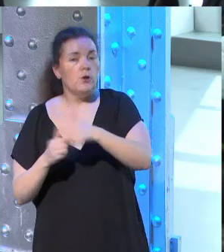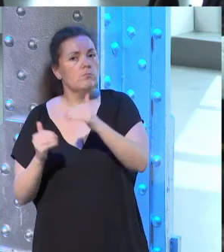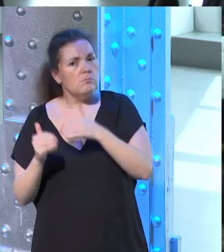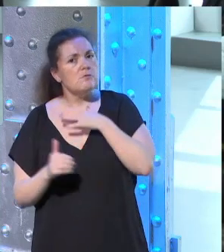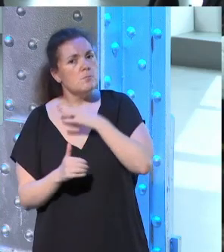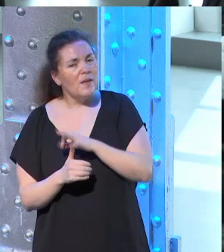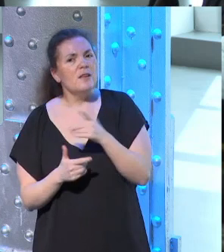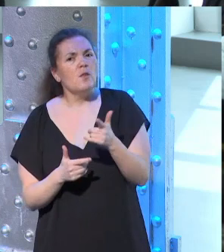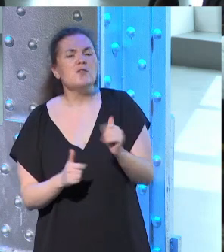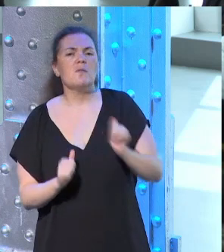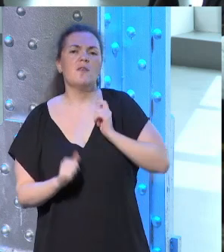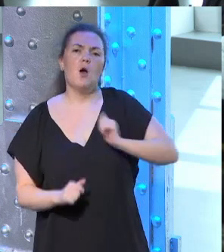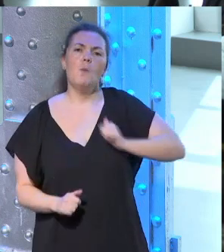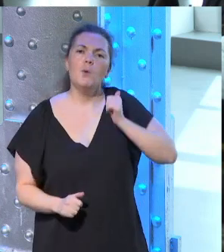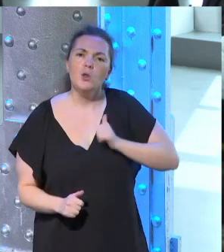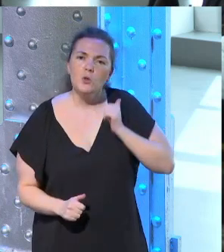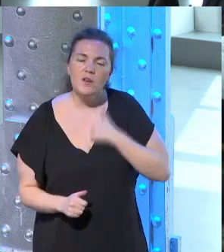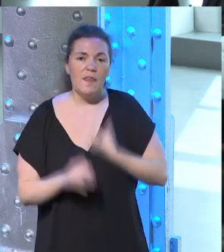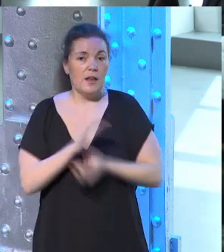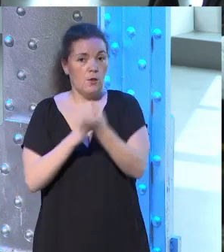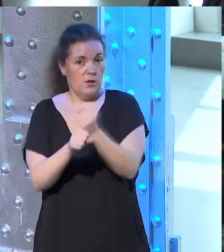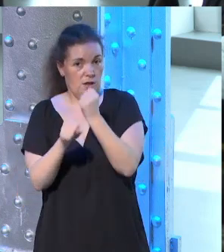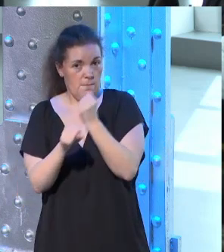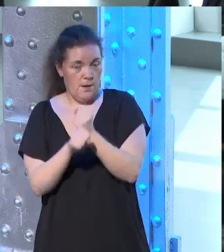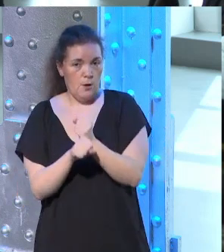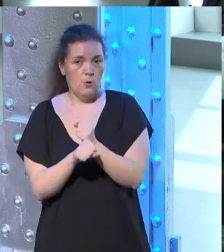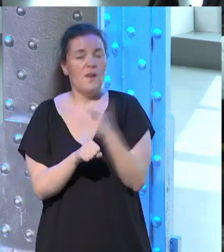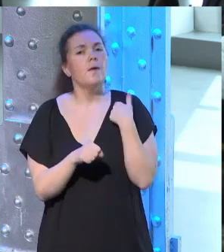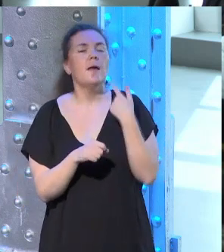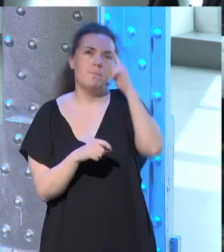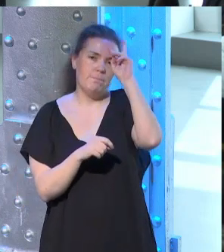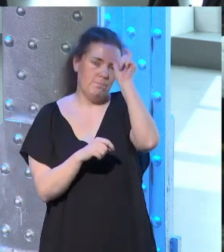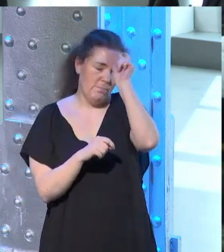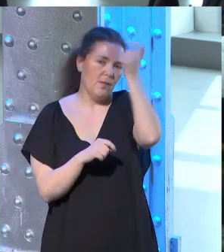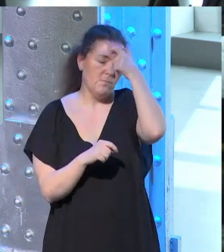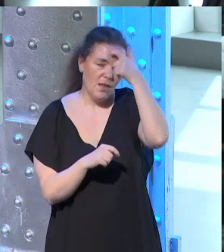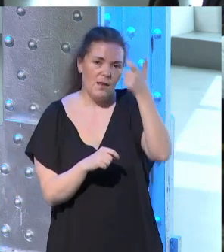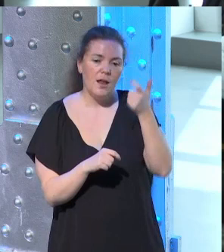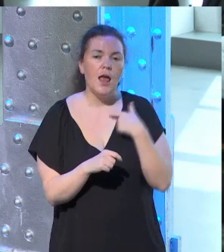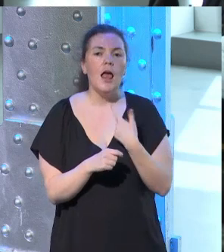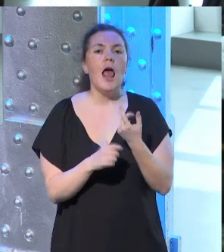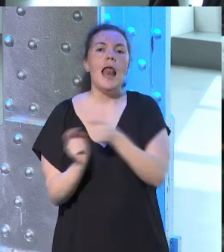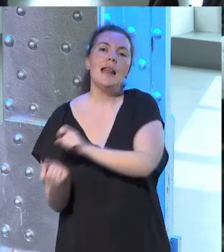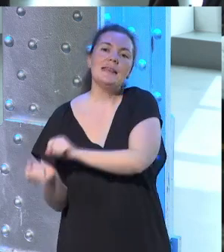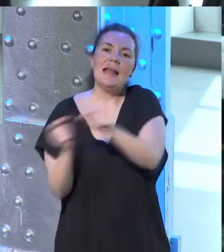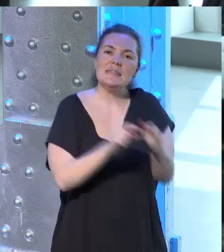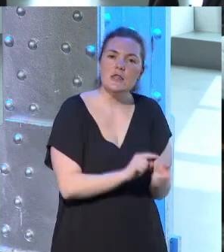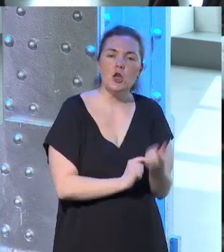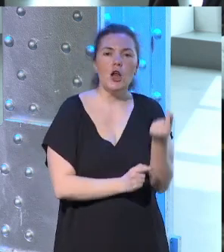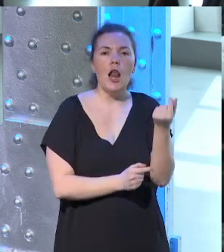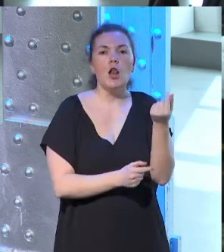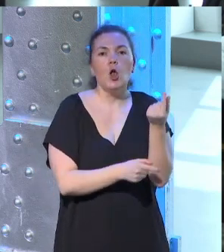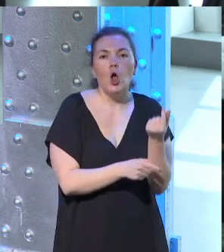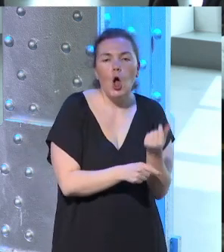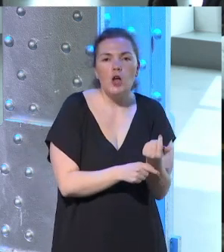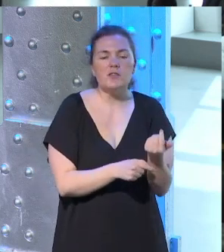por lo tanto da muchas oportunidades de creación de nuevos empleos. Hay un paradigma que hay que cambiar. Esto, el coste de la transición, con los